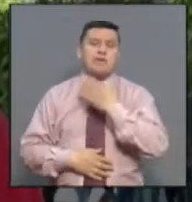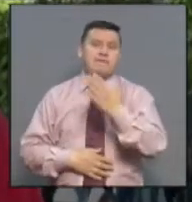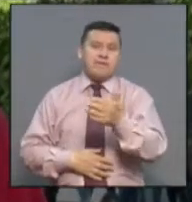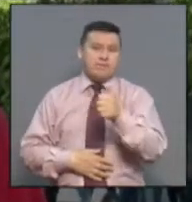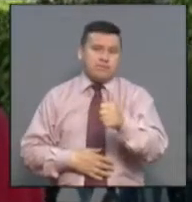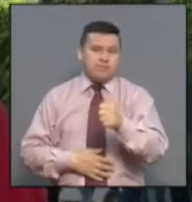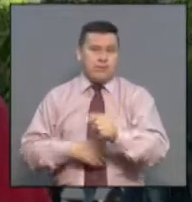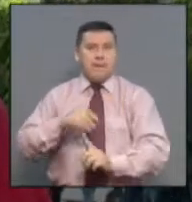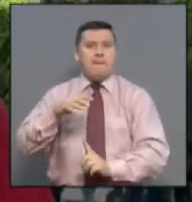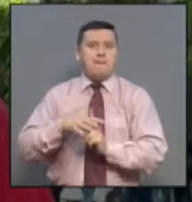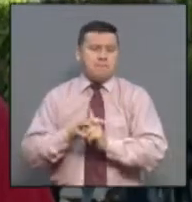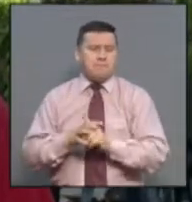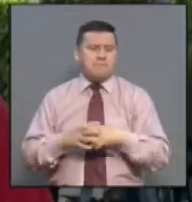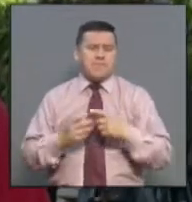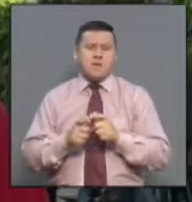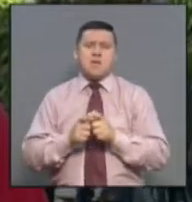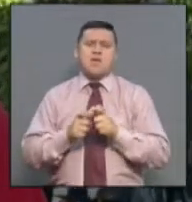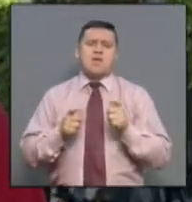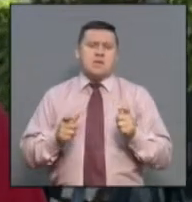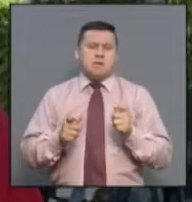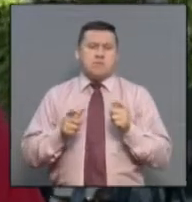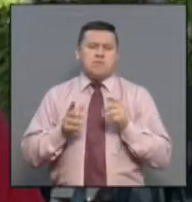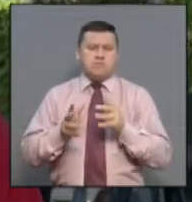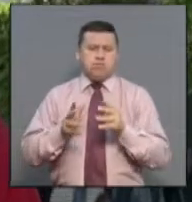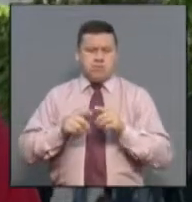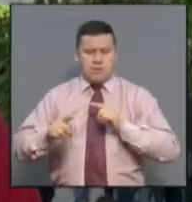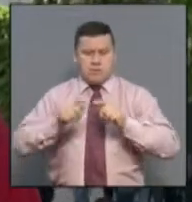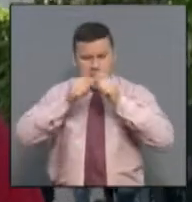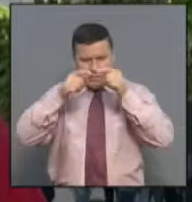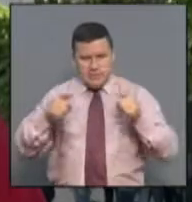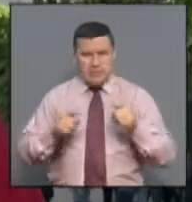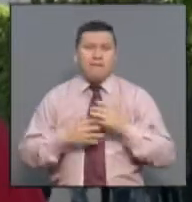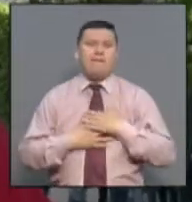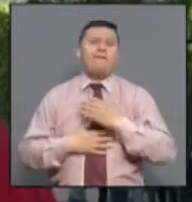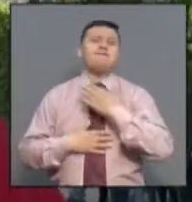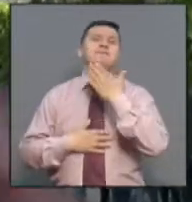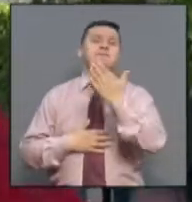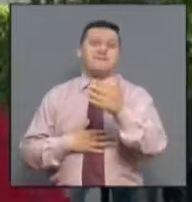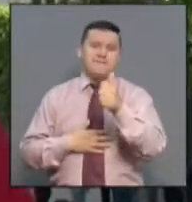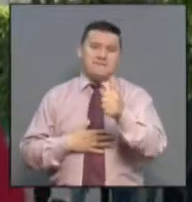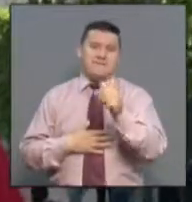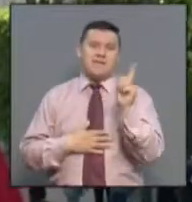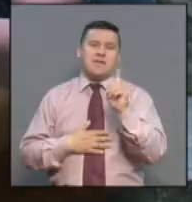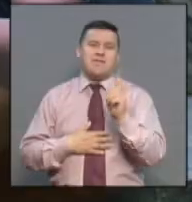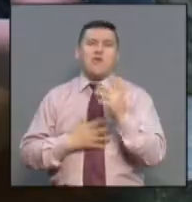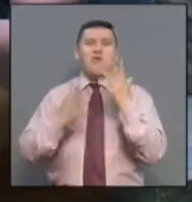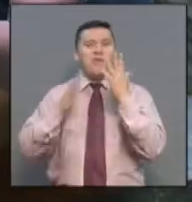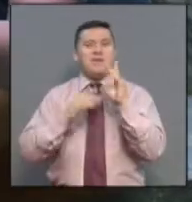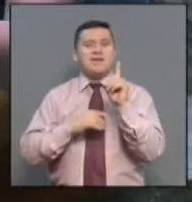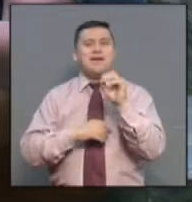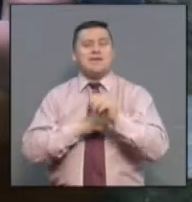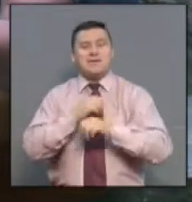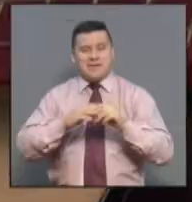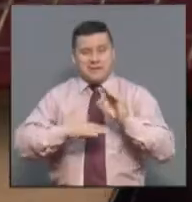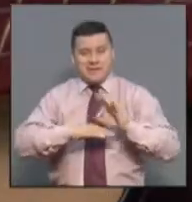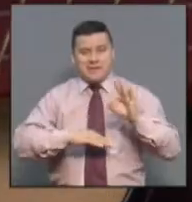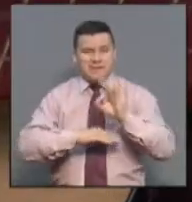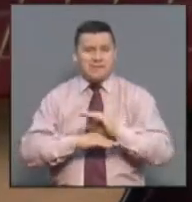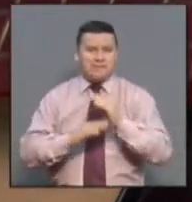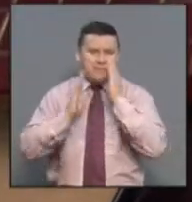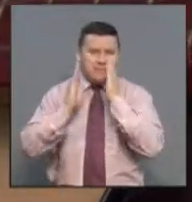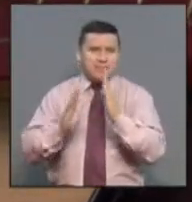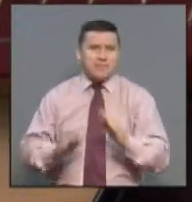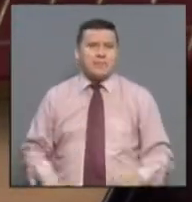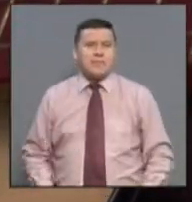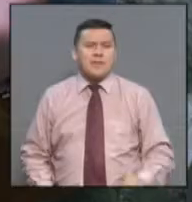por ser pioneros, por ser grandes formadores en la administración pública. Felicitaciones, que cumplan muchos más. Y la dedicatoria